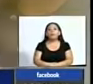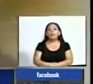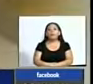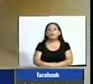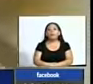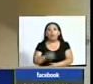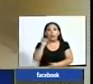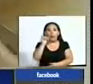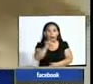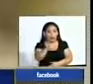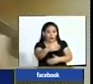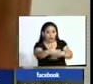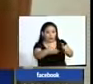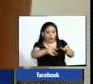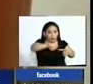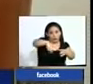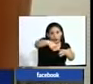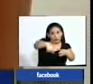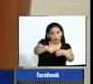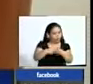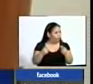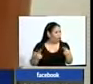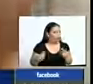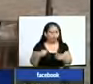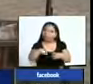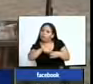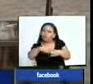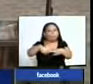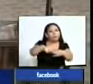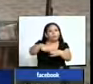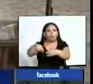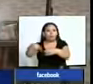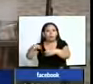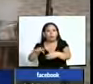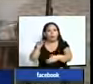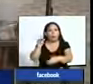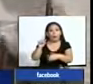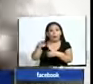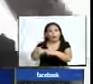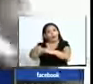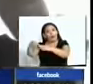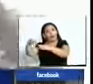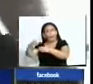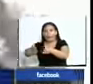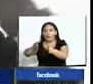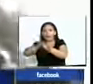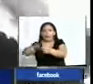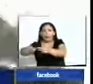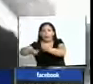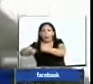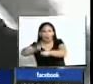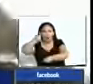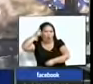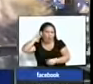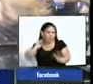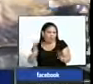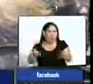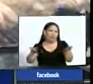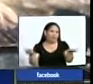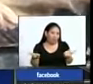Mientras en la cocina estas personas trabajan a todo vapor, en el parqueo un grupo de hombres